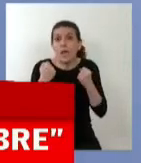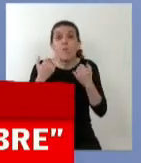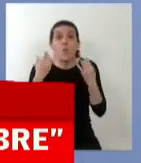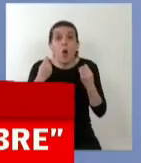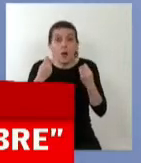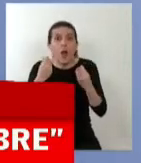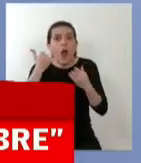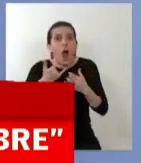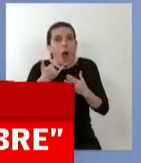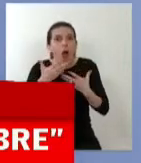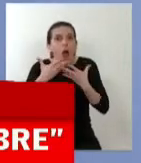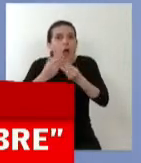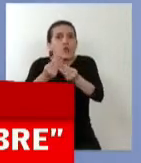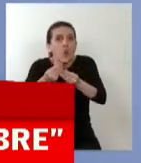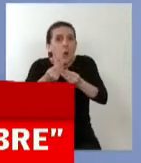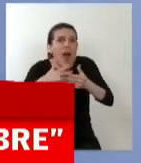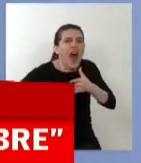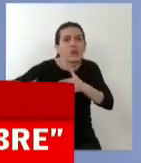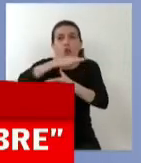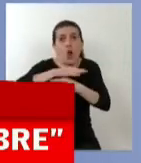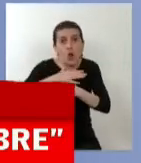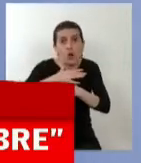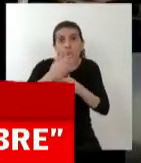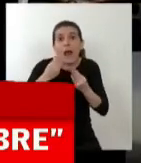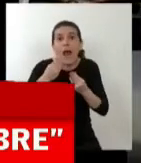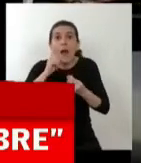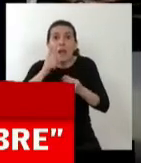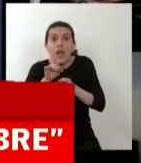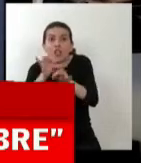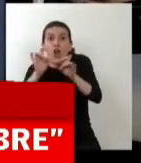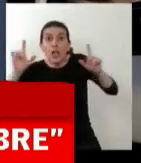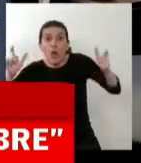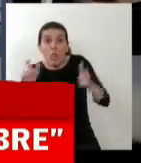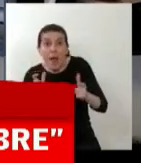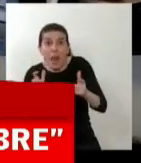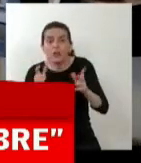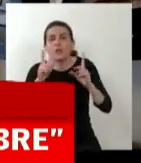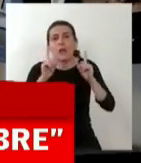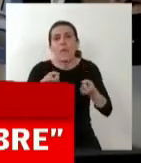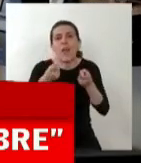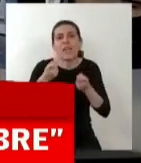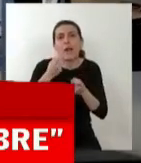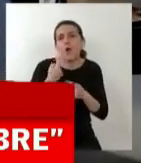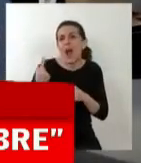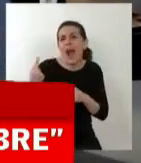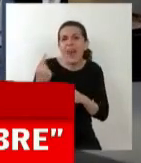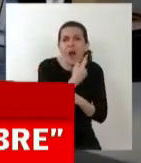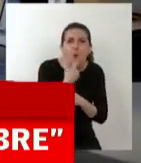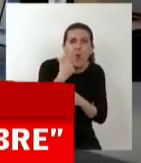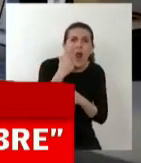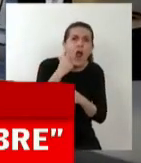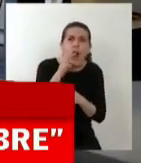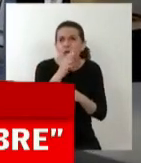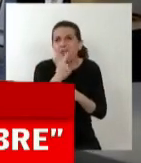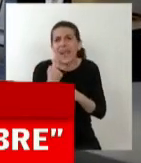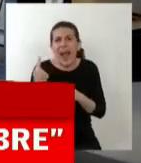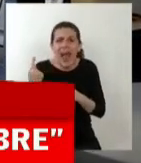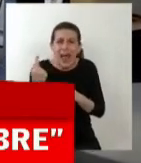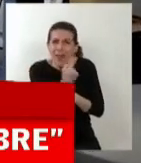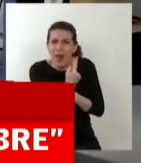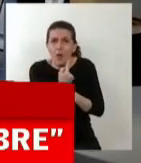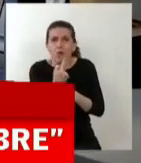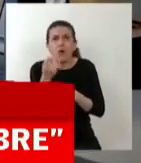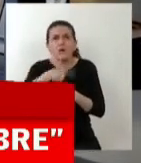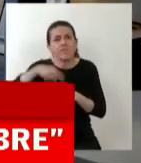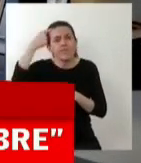lograr minimizar los riesgos. Es necesario que cada uno de nosotros, cada uno de nosotras,